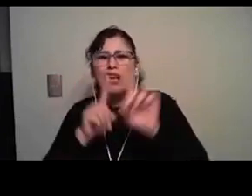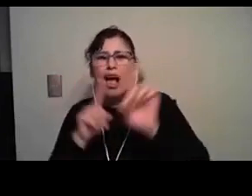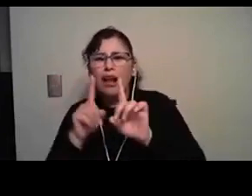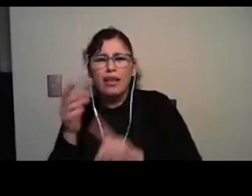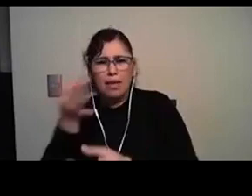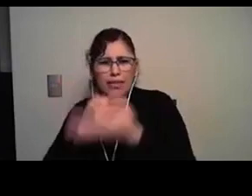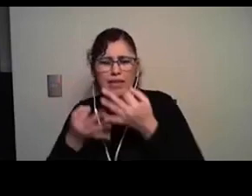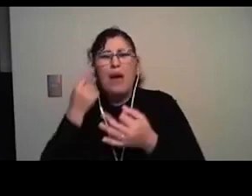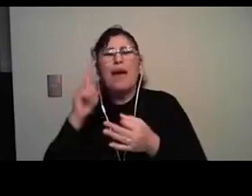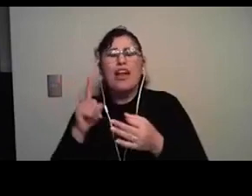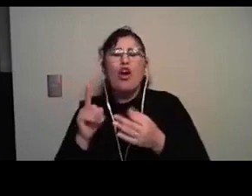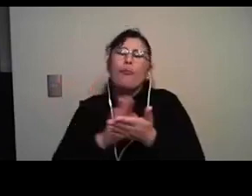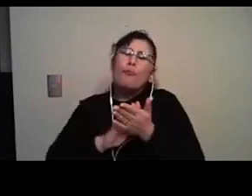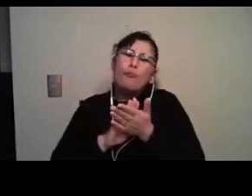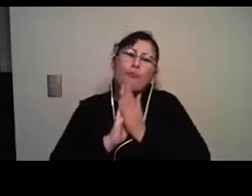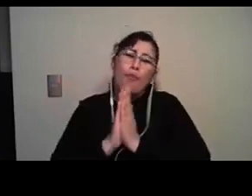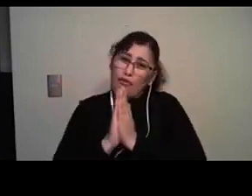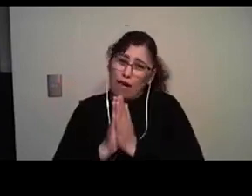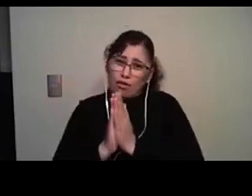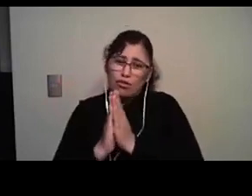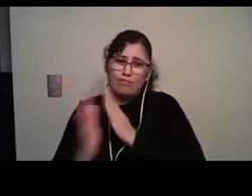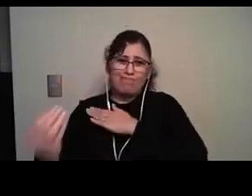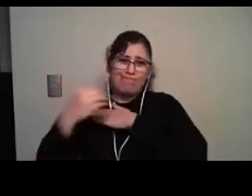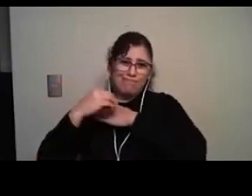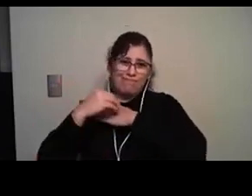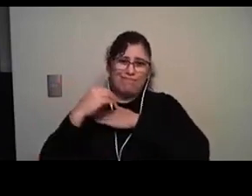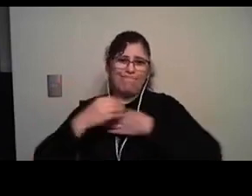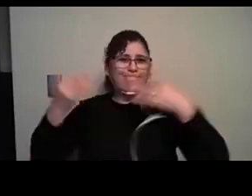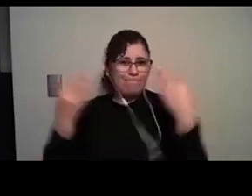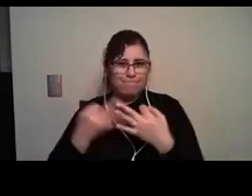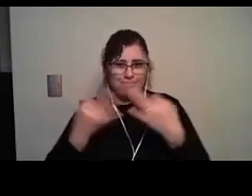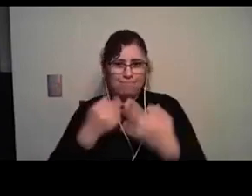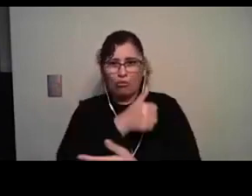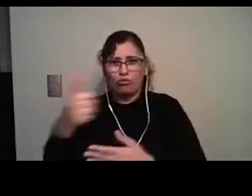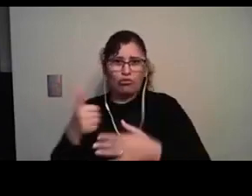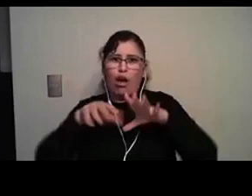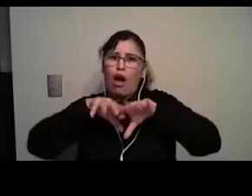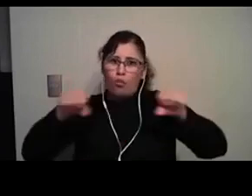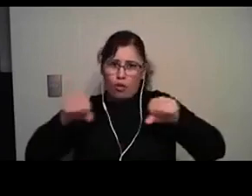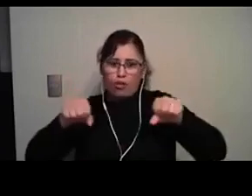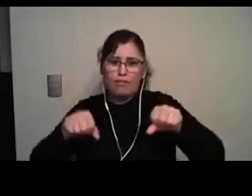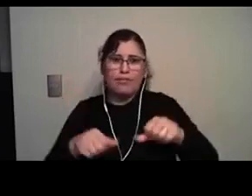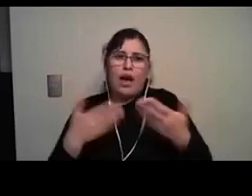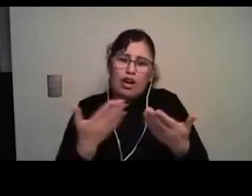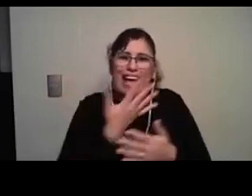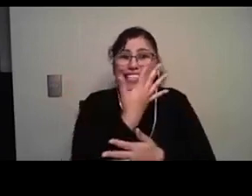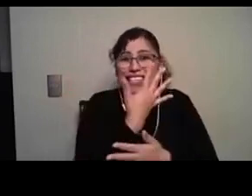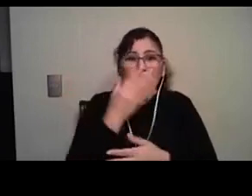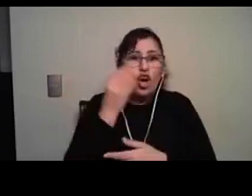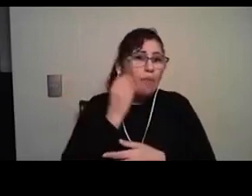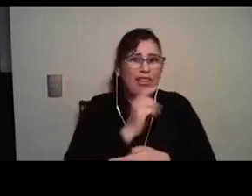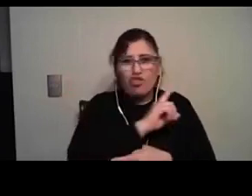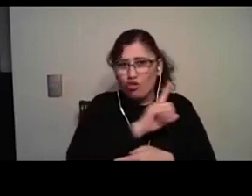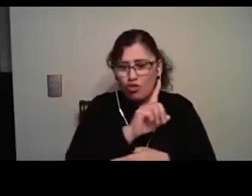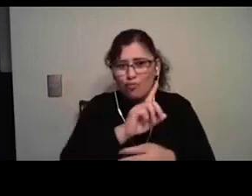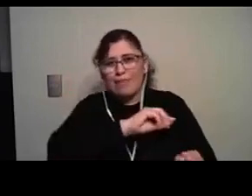por favor por correo si efectivamente lo pueden hacer el 11 y hacemos la prueba ese día. Después de la evaluación, lo que yo